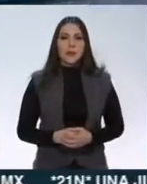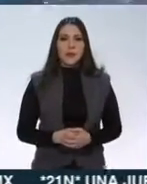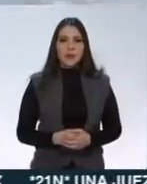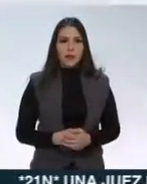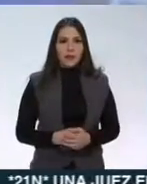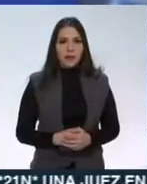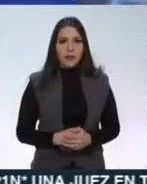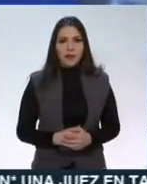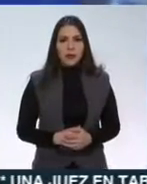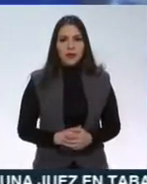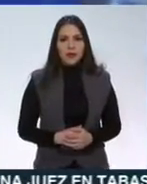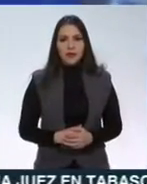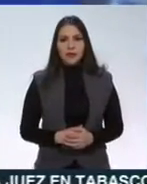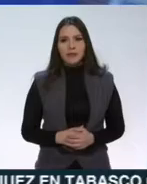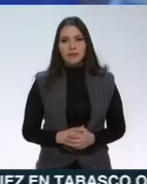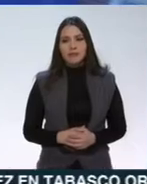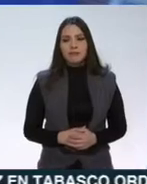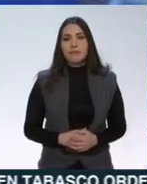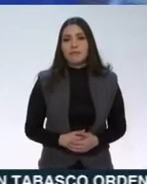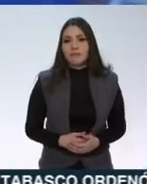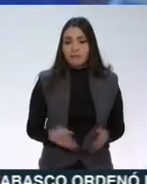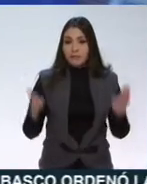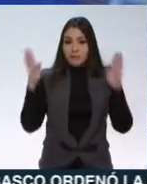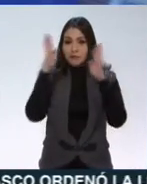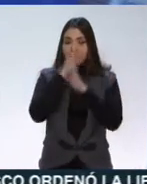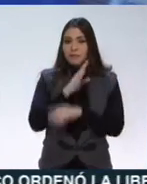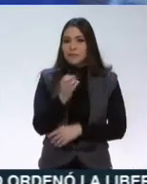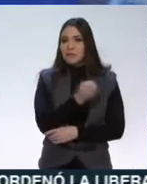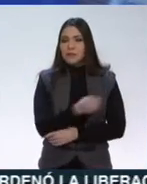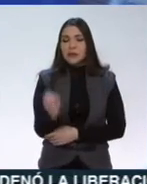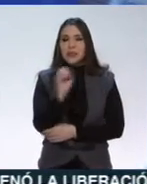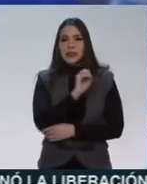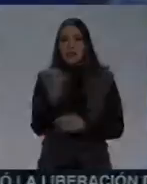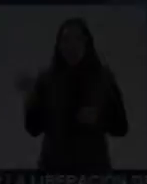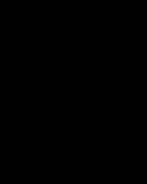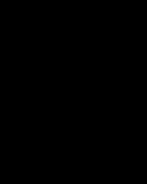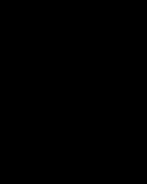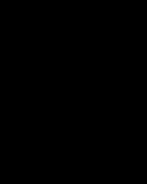Recreativo y cero competitivo la realidad del tenis en nuestro país.